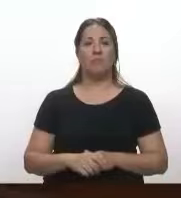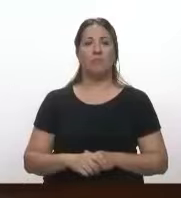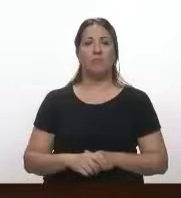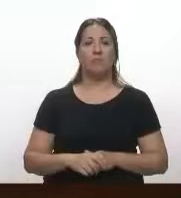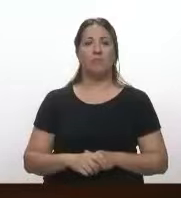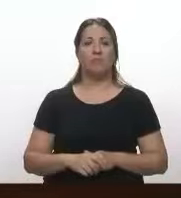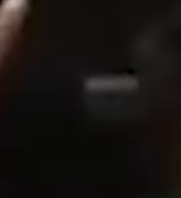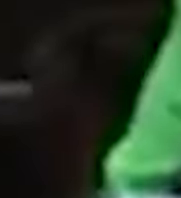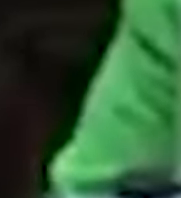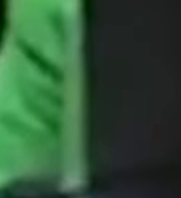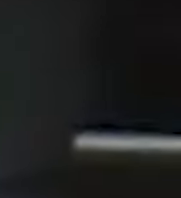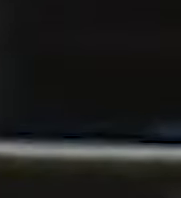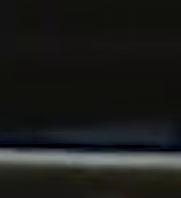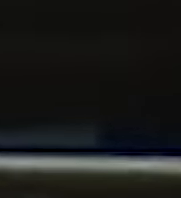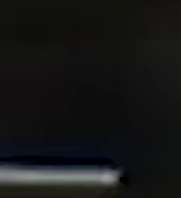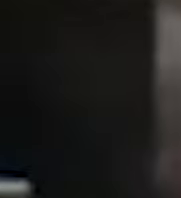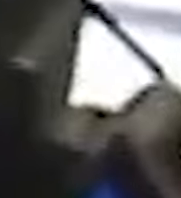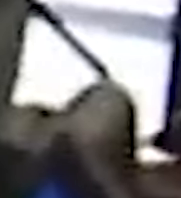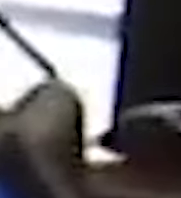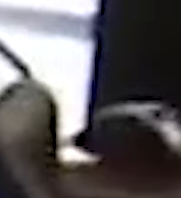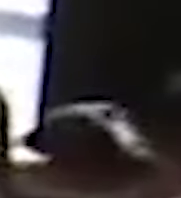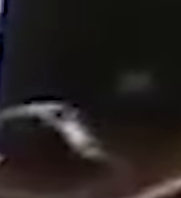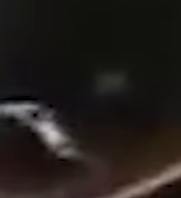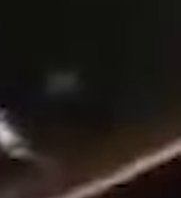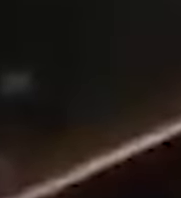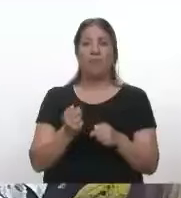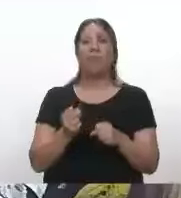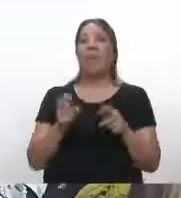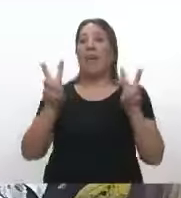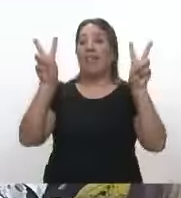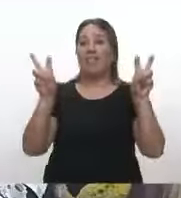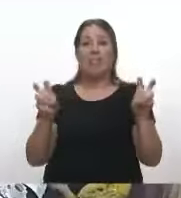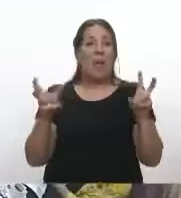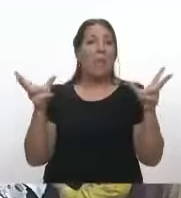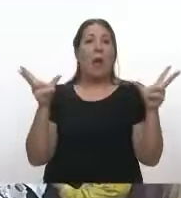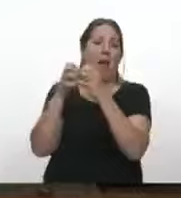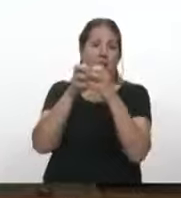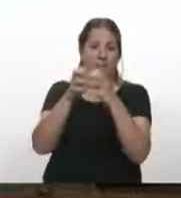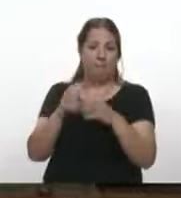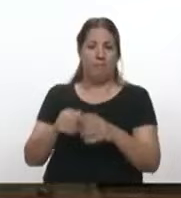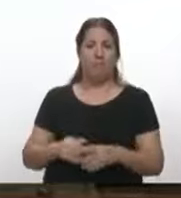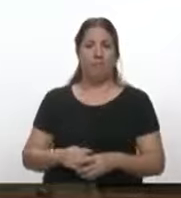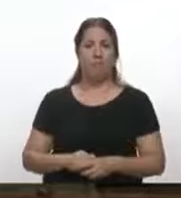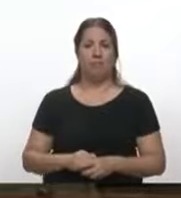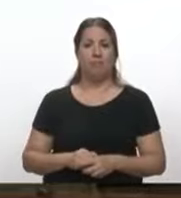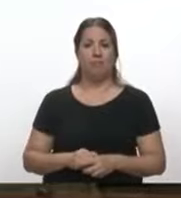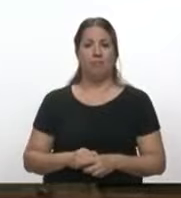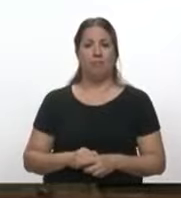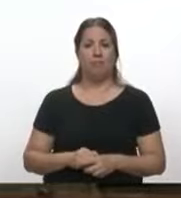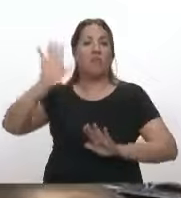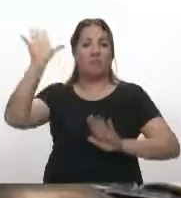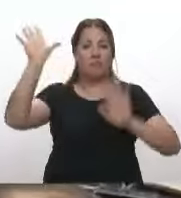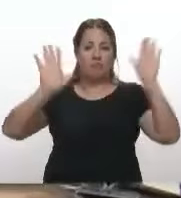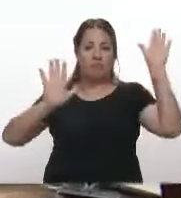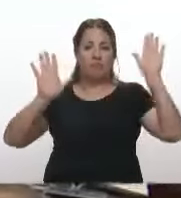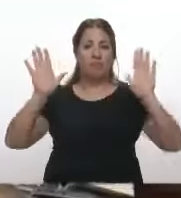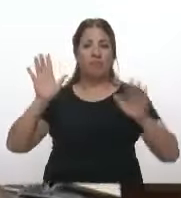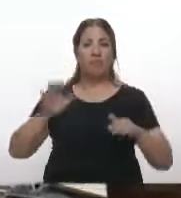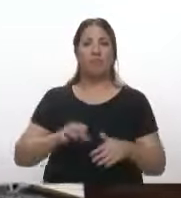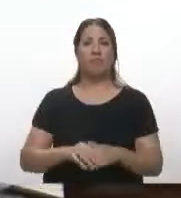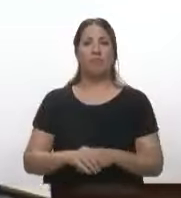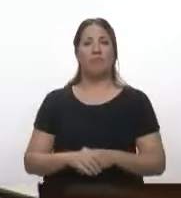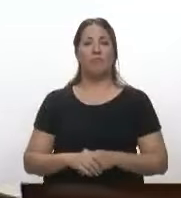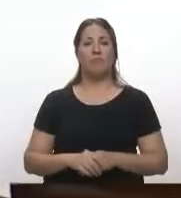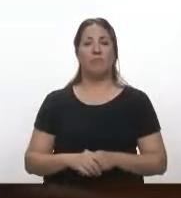Gestos confusos, manos semiocultas y algunas tardías aparecieron en la aprobación de hoy del aumento de dietas a los senadores. La votación a